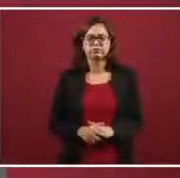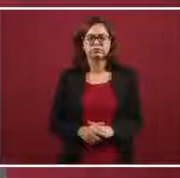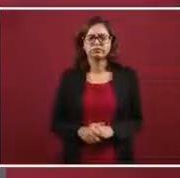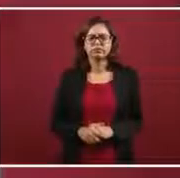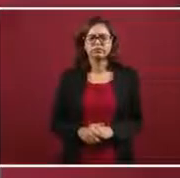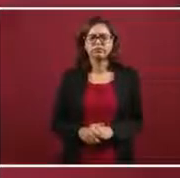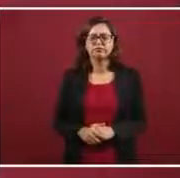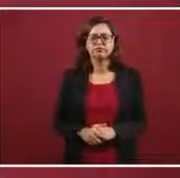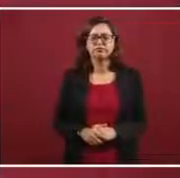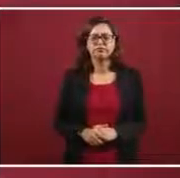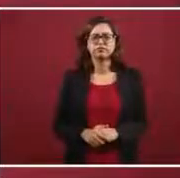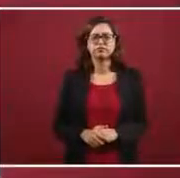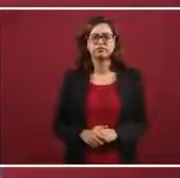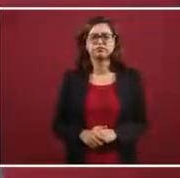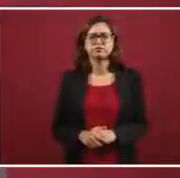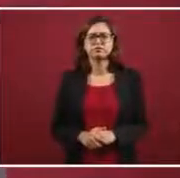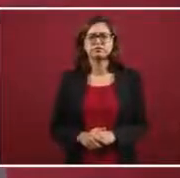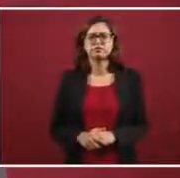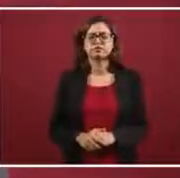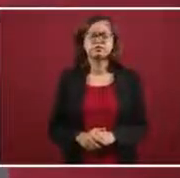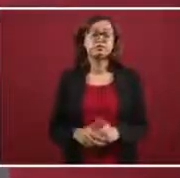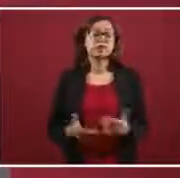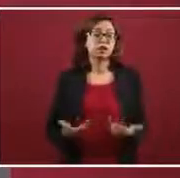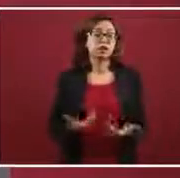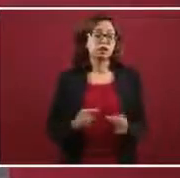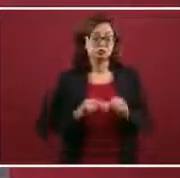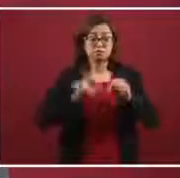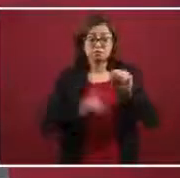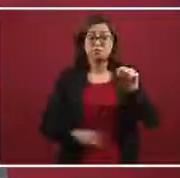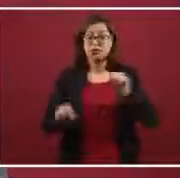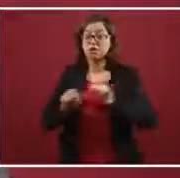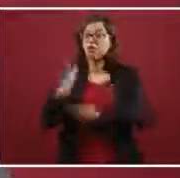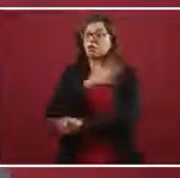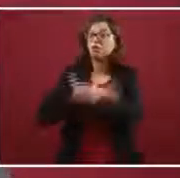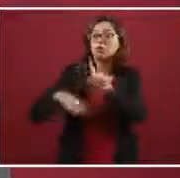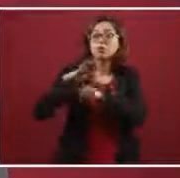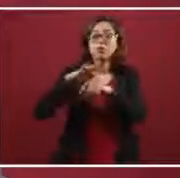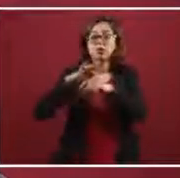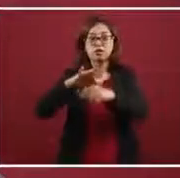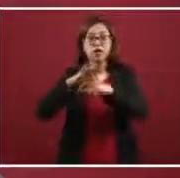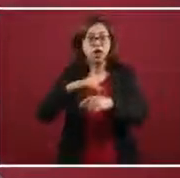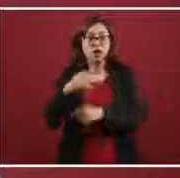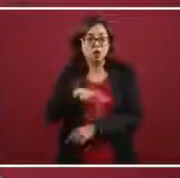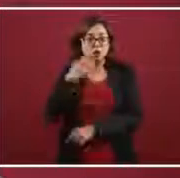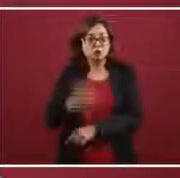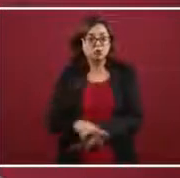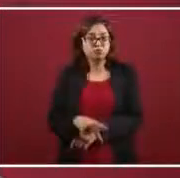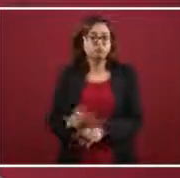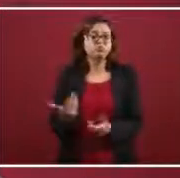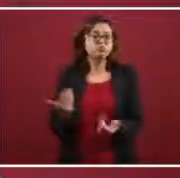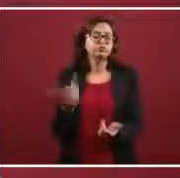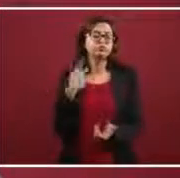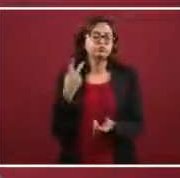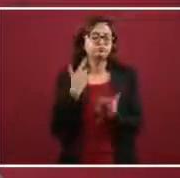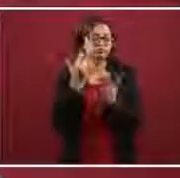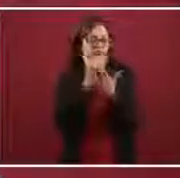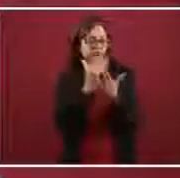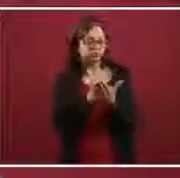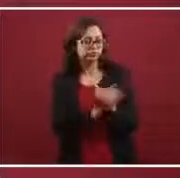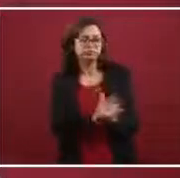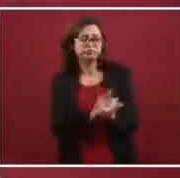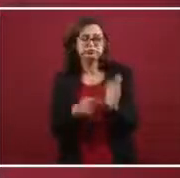Nosotros, de acuerdo a nuestra realidad, estamos aplicando una política que